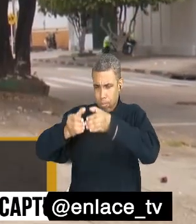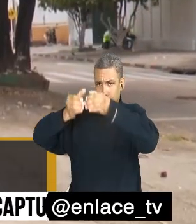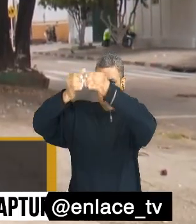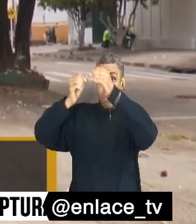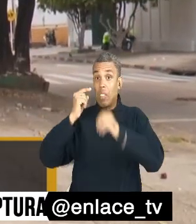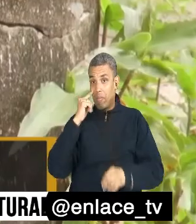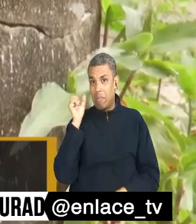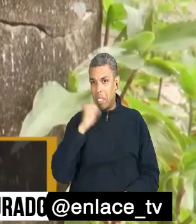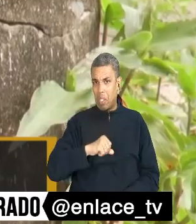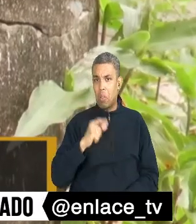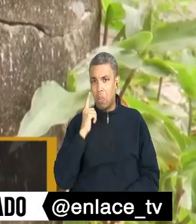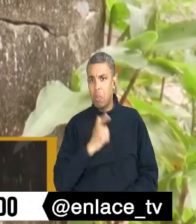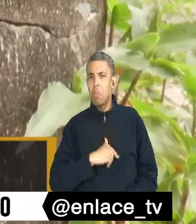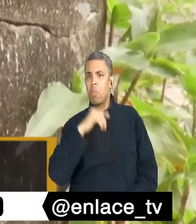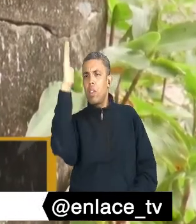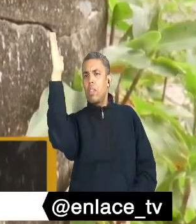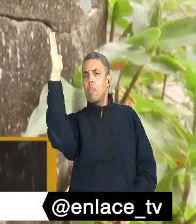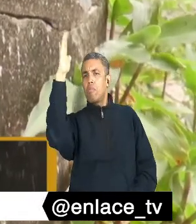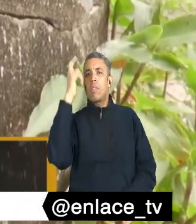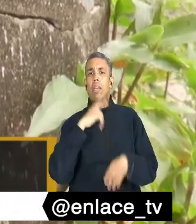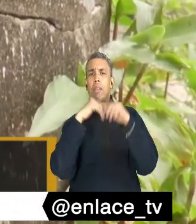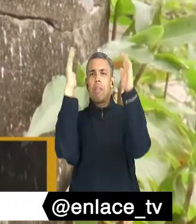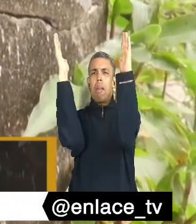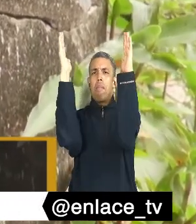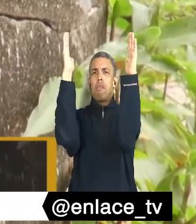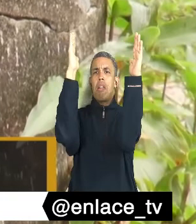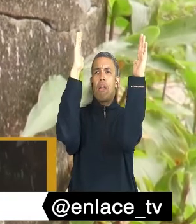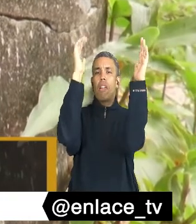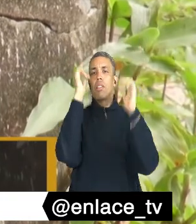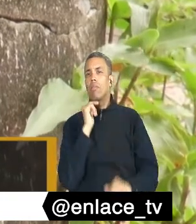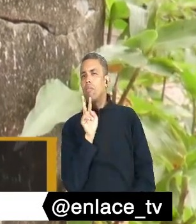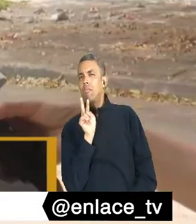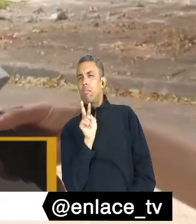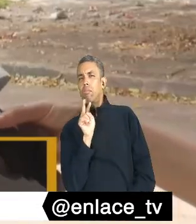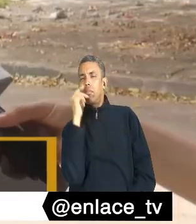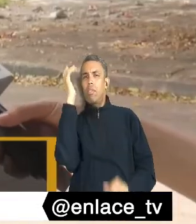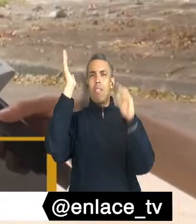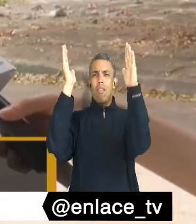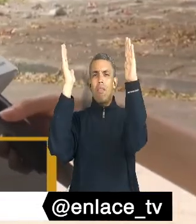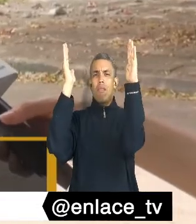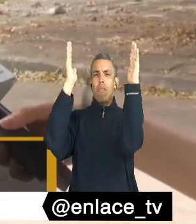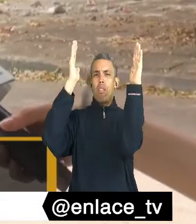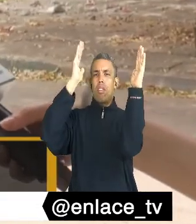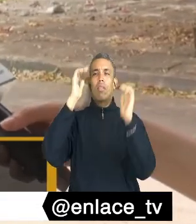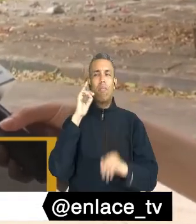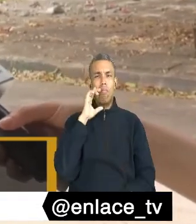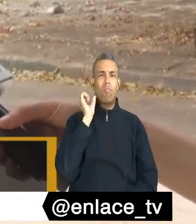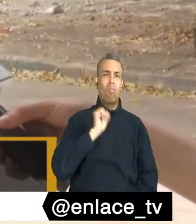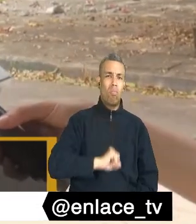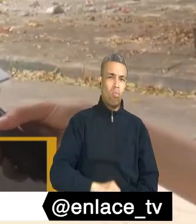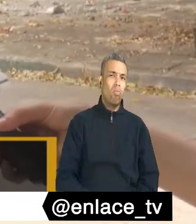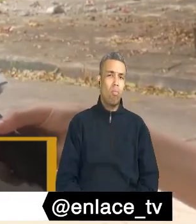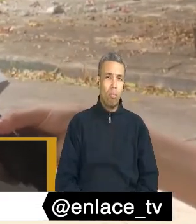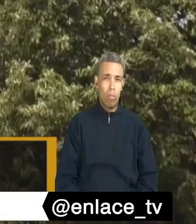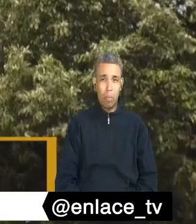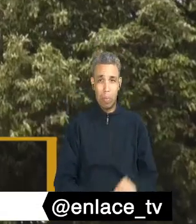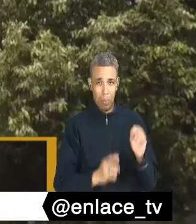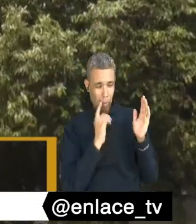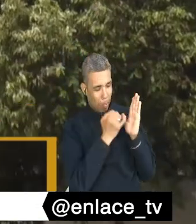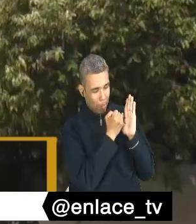que en un momento de emergencia no tiene un amarre para poder sostenerlo. Está vencido más de la tercera